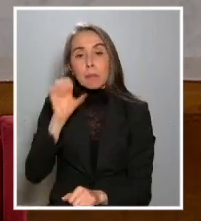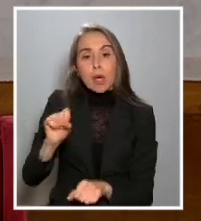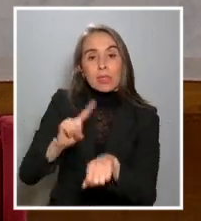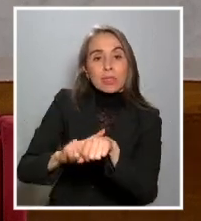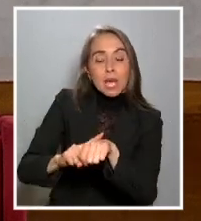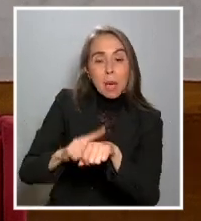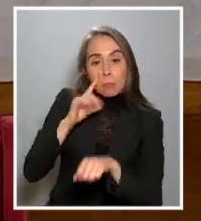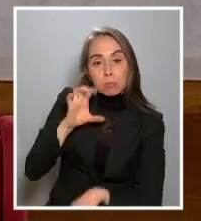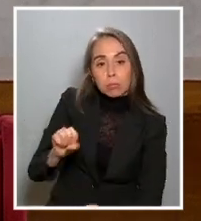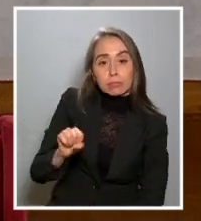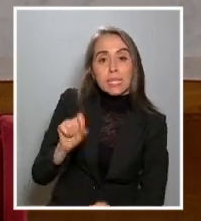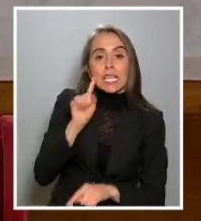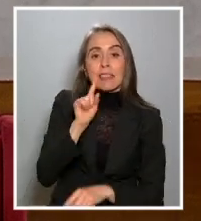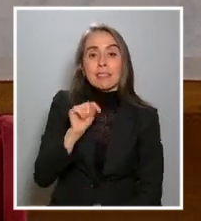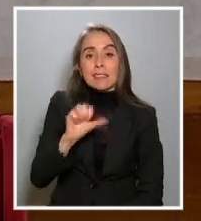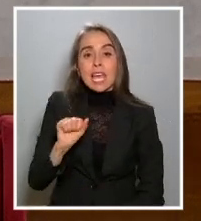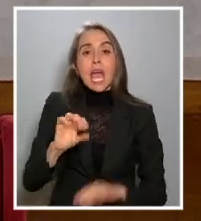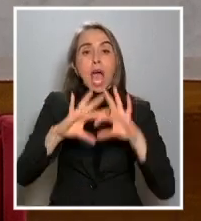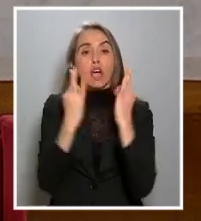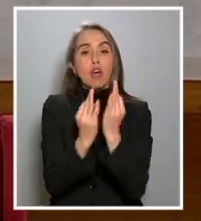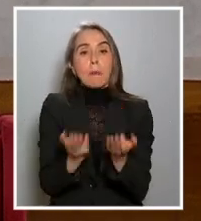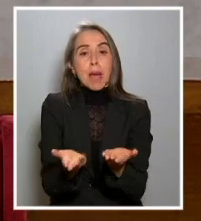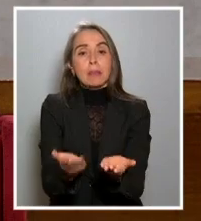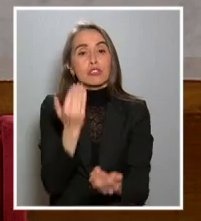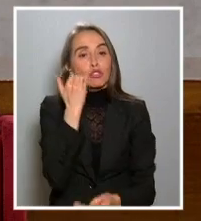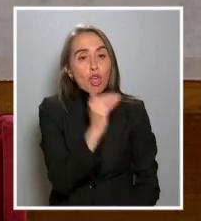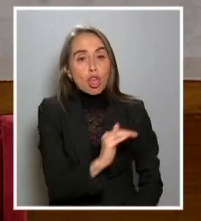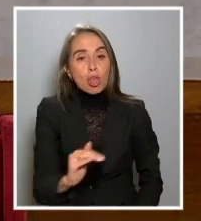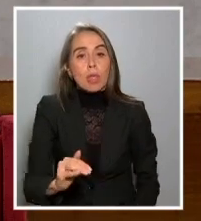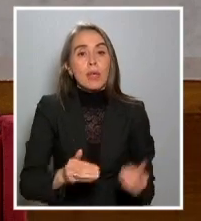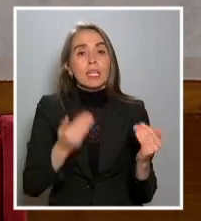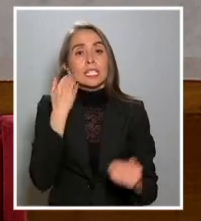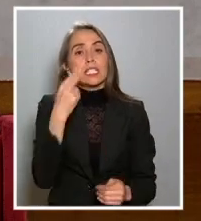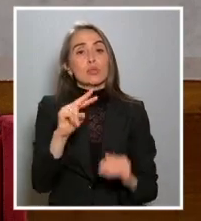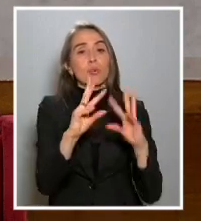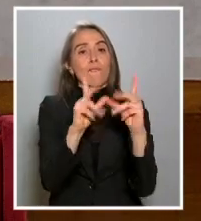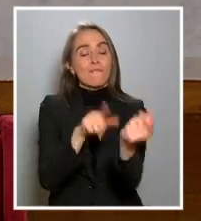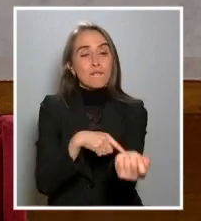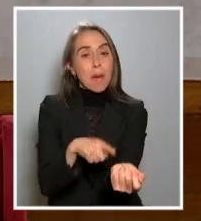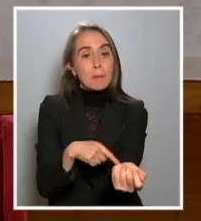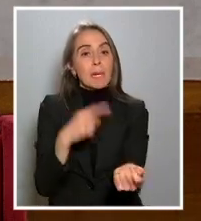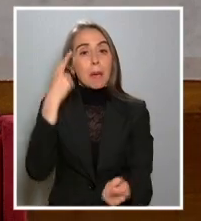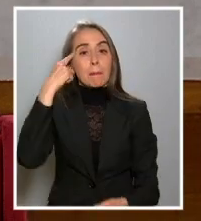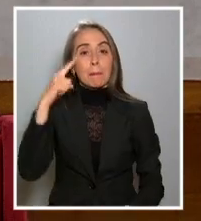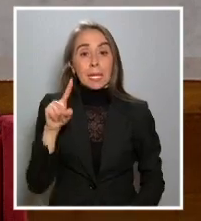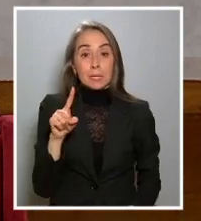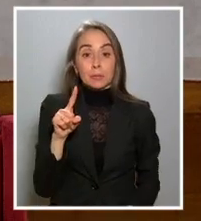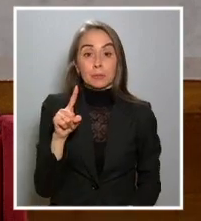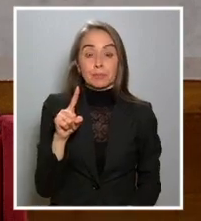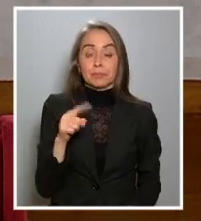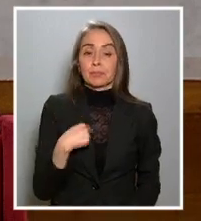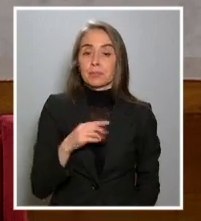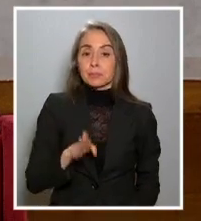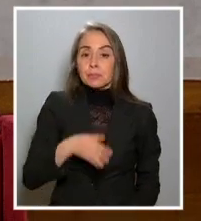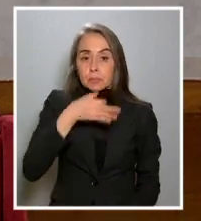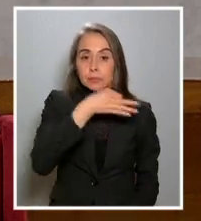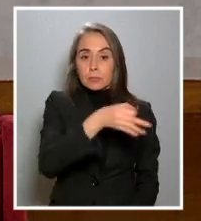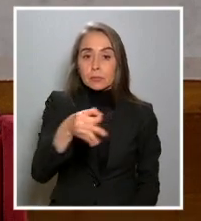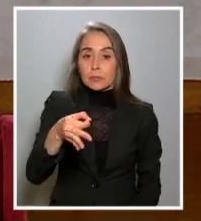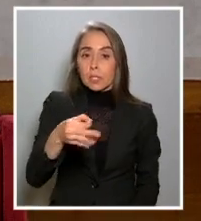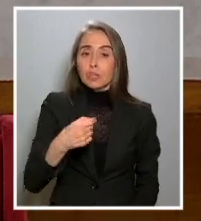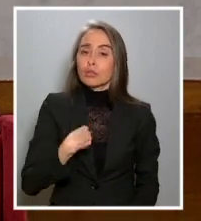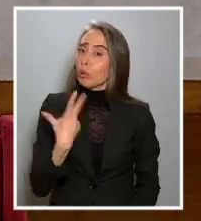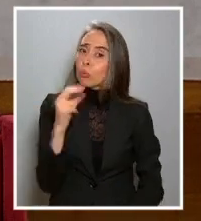temprana y atención integral de niños, niñas y sus familias. Sin embargo, debo decirles que no